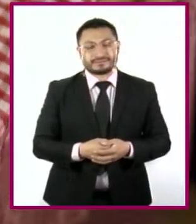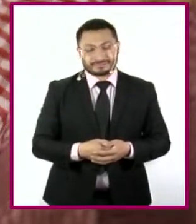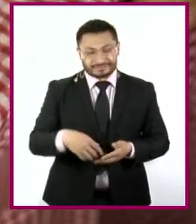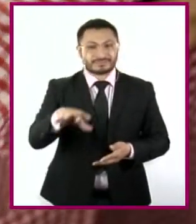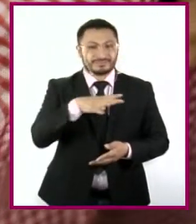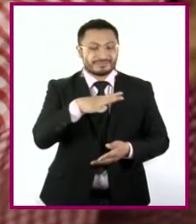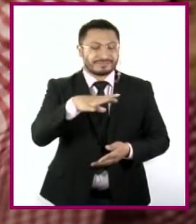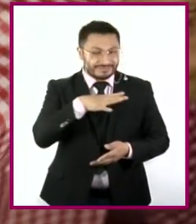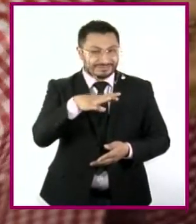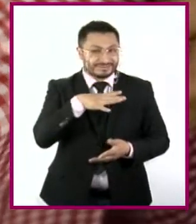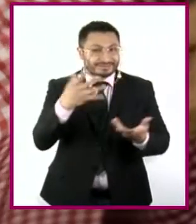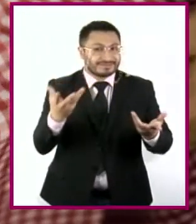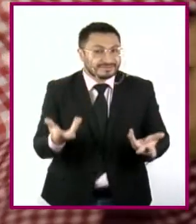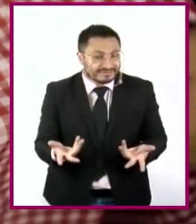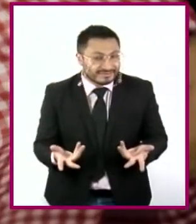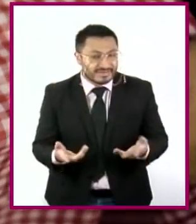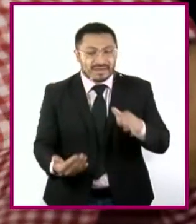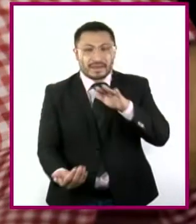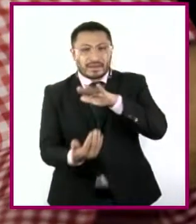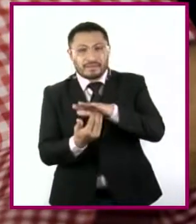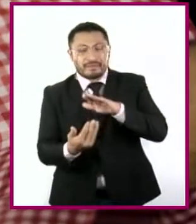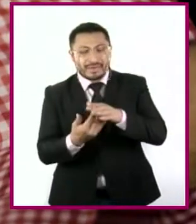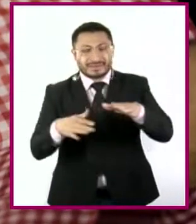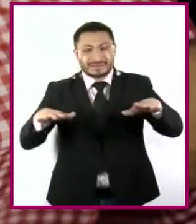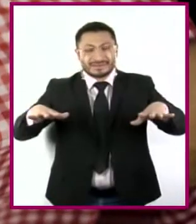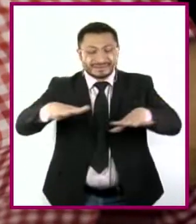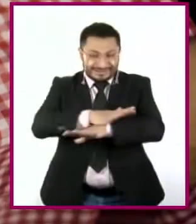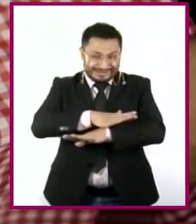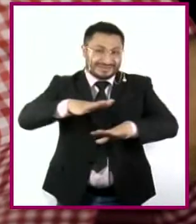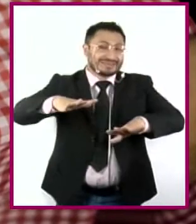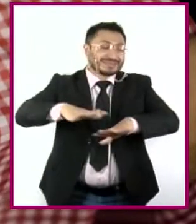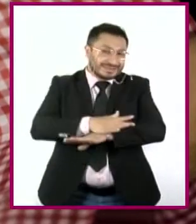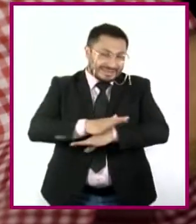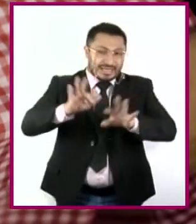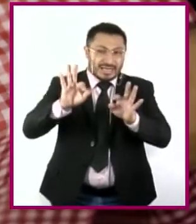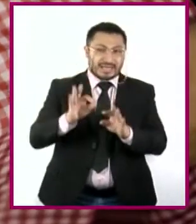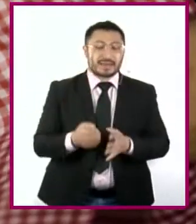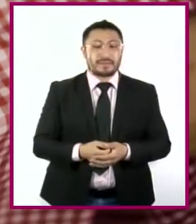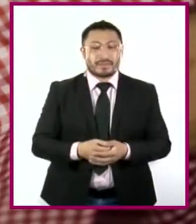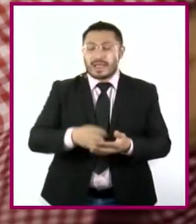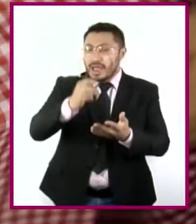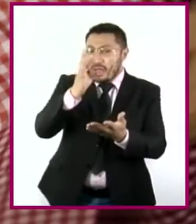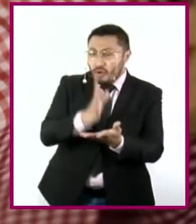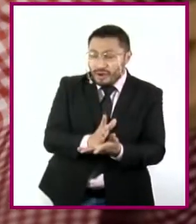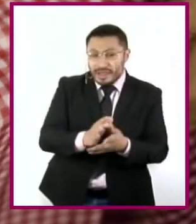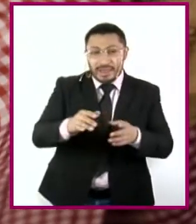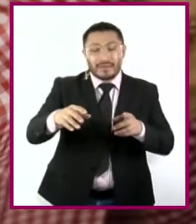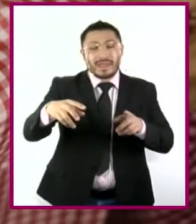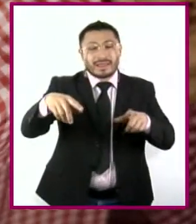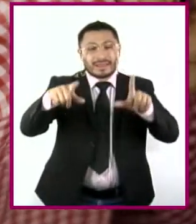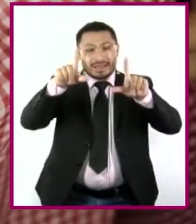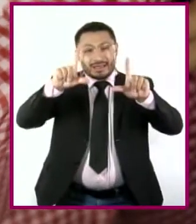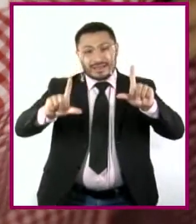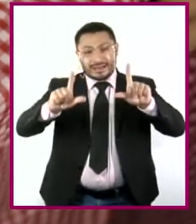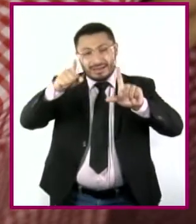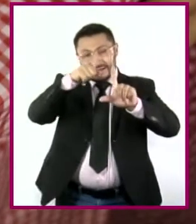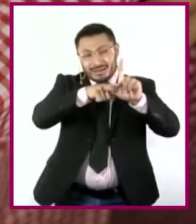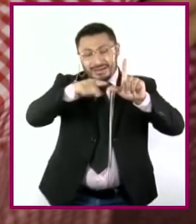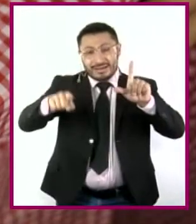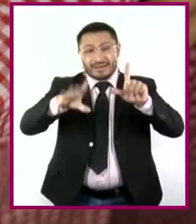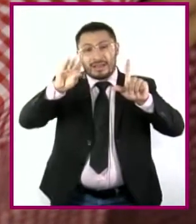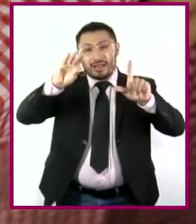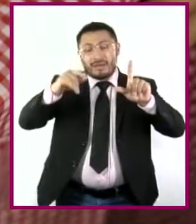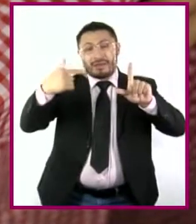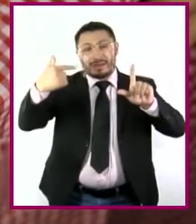Tendremos en general, pues, una mesa que cambia de posición. Solamente las rotaciones de 90 grados y sus múltiplos